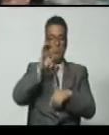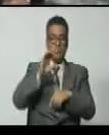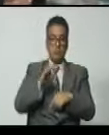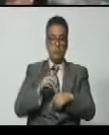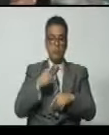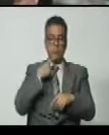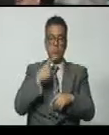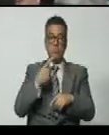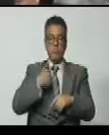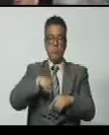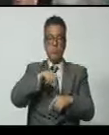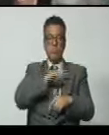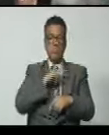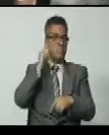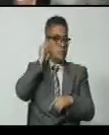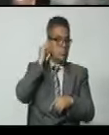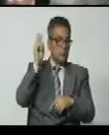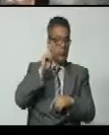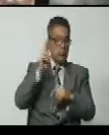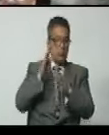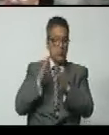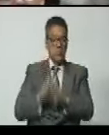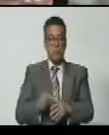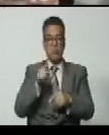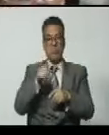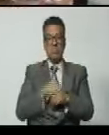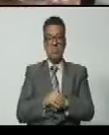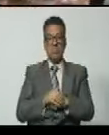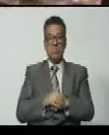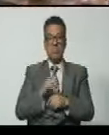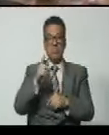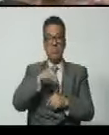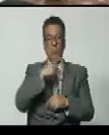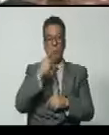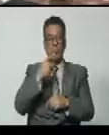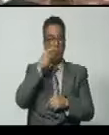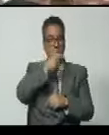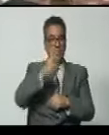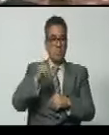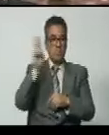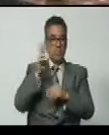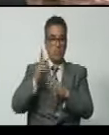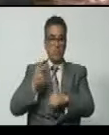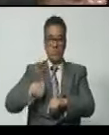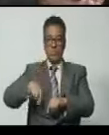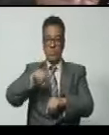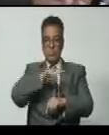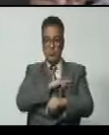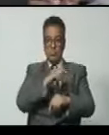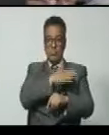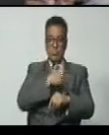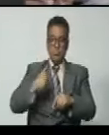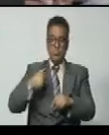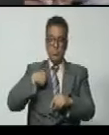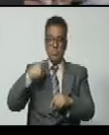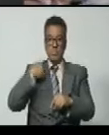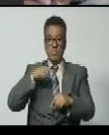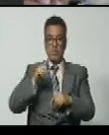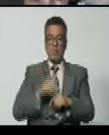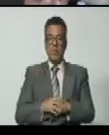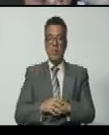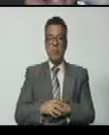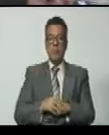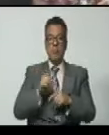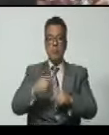han proferido contra la mujer venezolana, han proferido contra el pueblo de Venezuela. Nosotros queremos tener